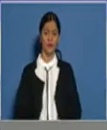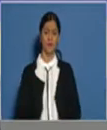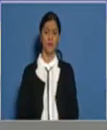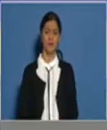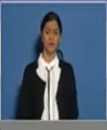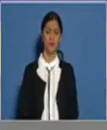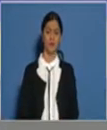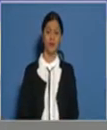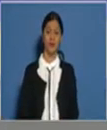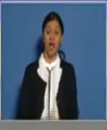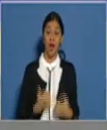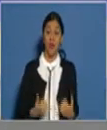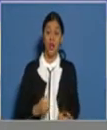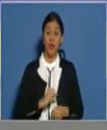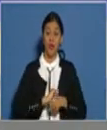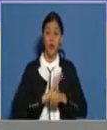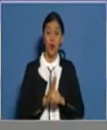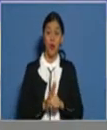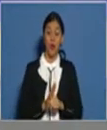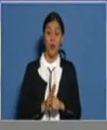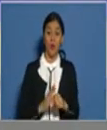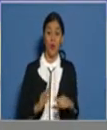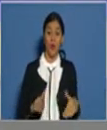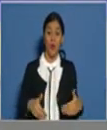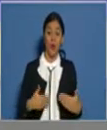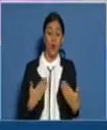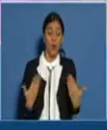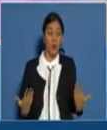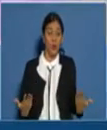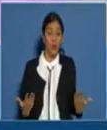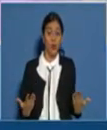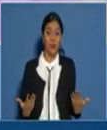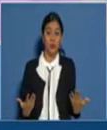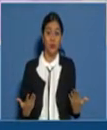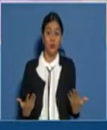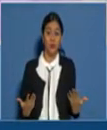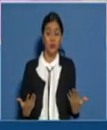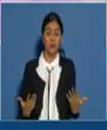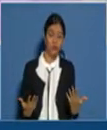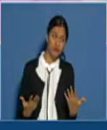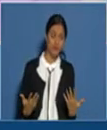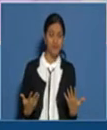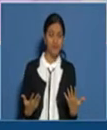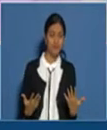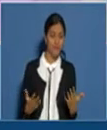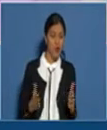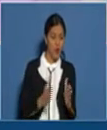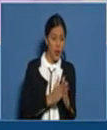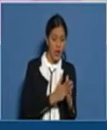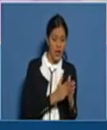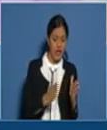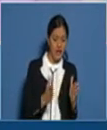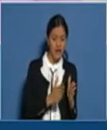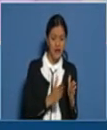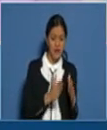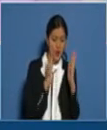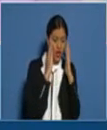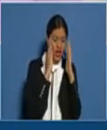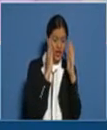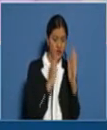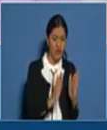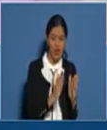en tiempos de COVID-19, cómo se divide el periodo de tiempo o la atención entre